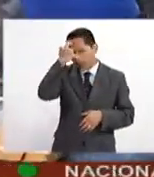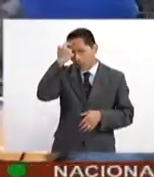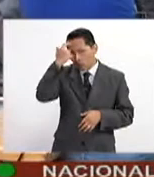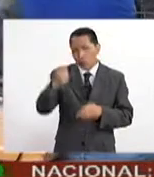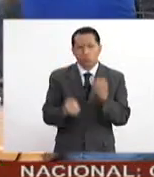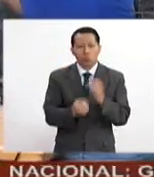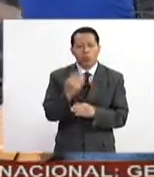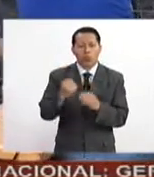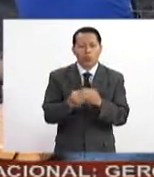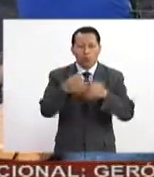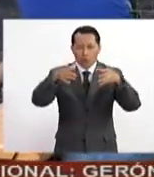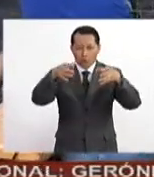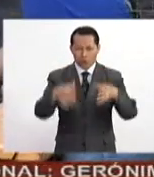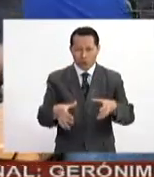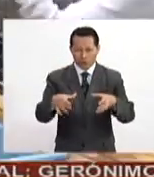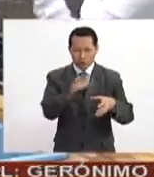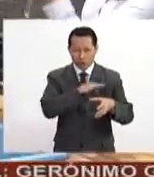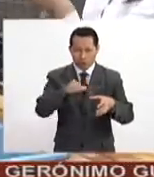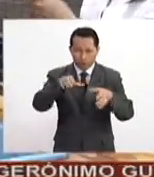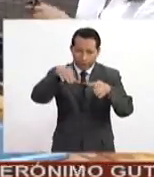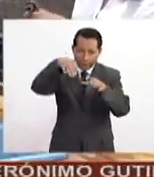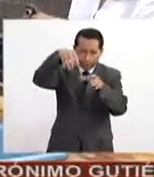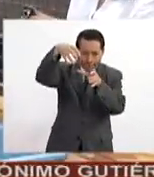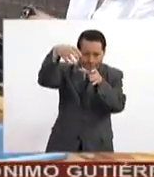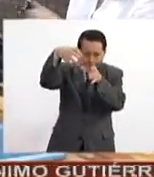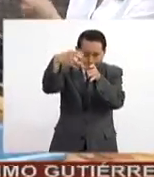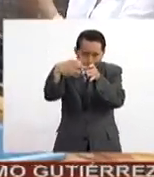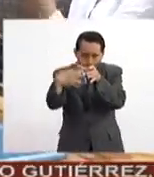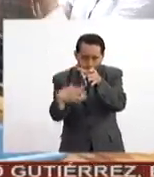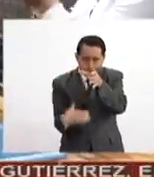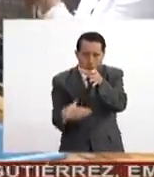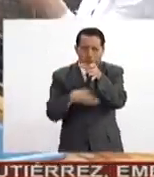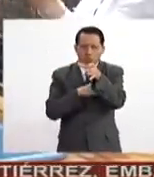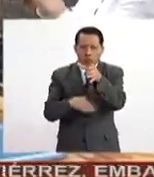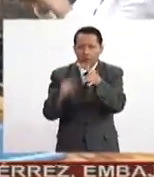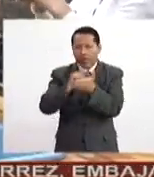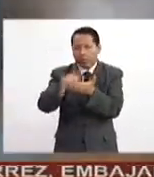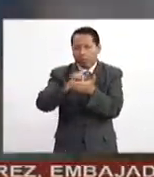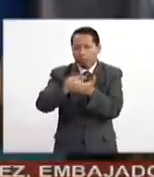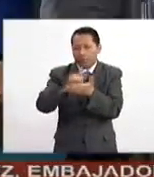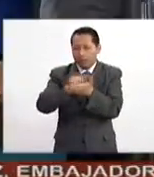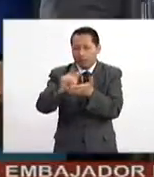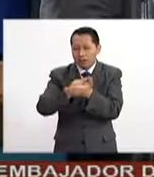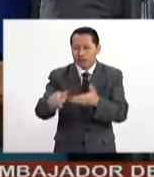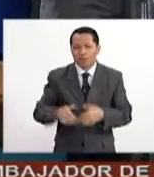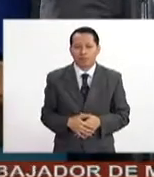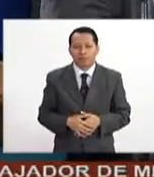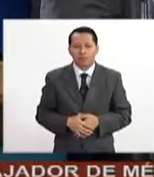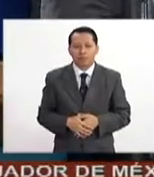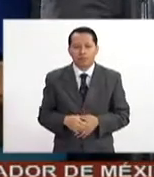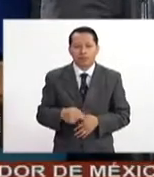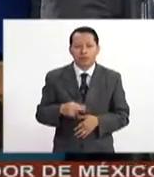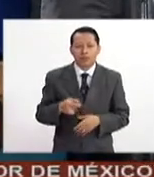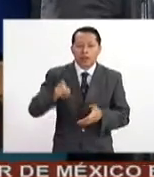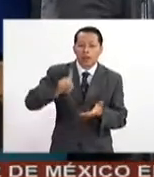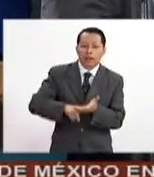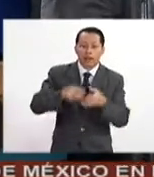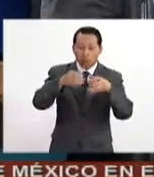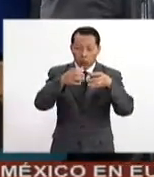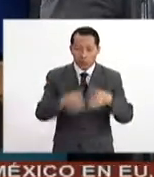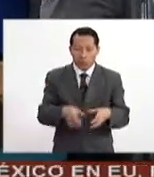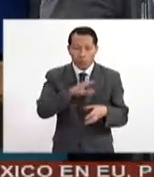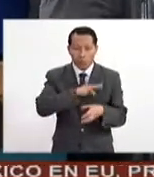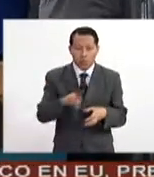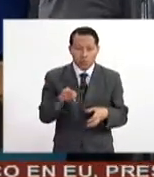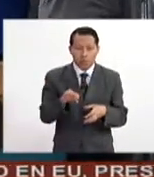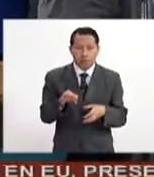un novedoso contenedor sumergible para limpiar en una primera fase un tramo de este canal. Nuestro contenedor, para